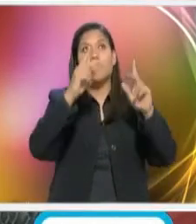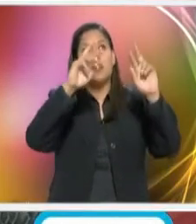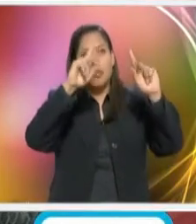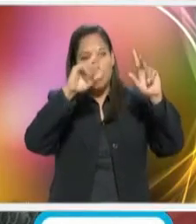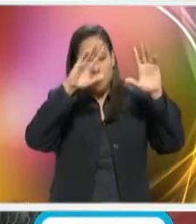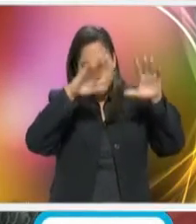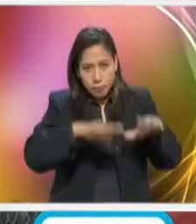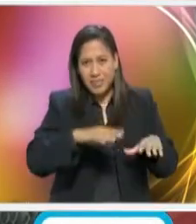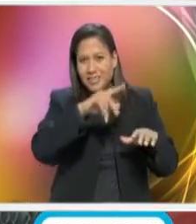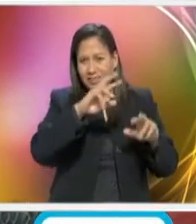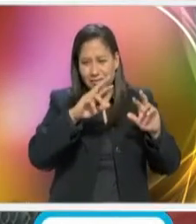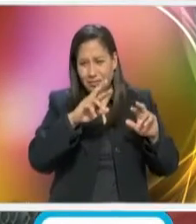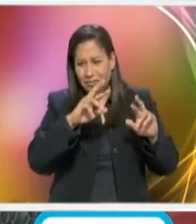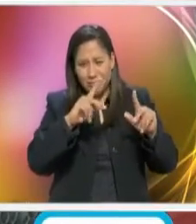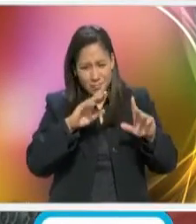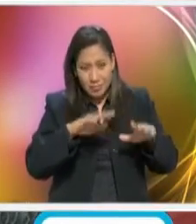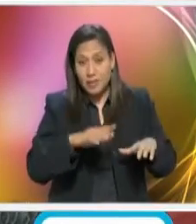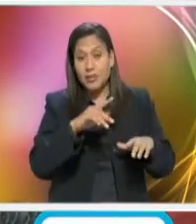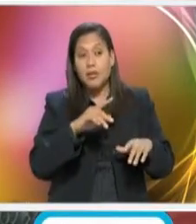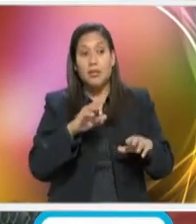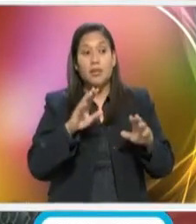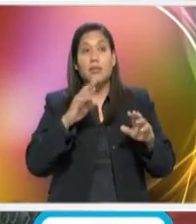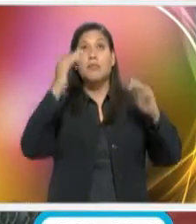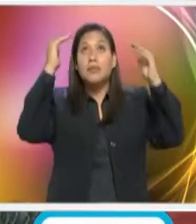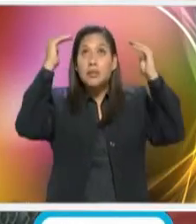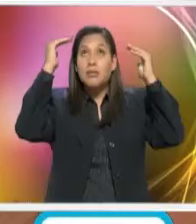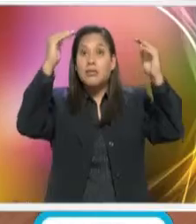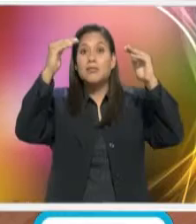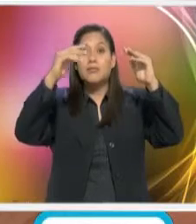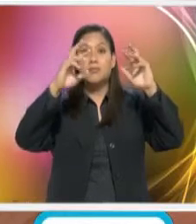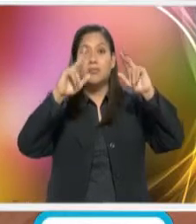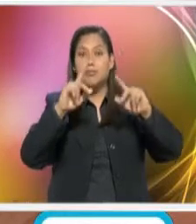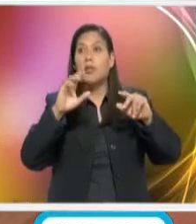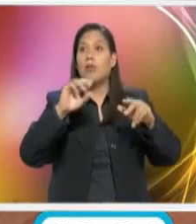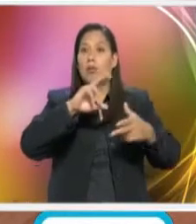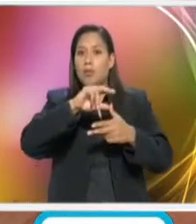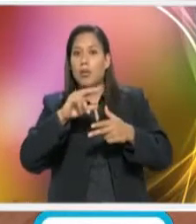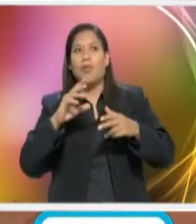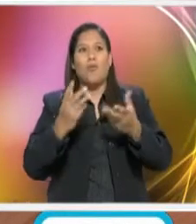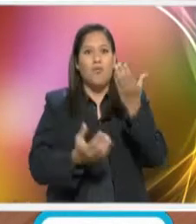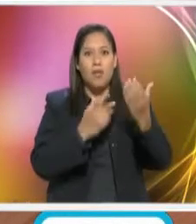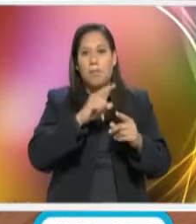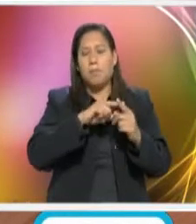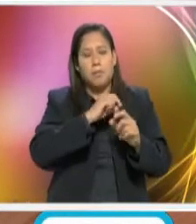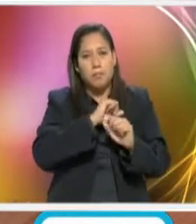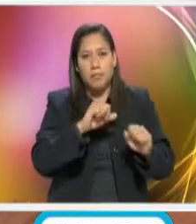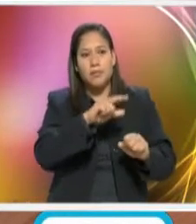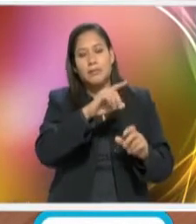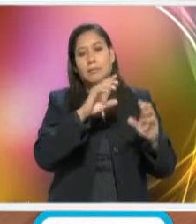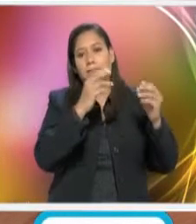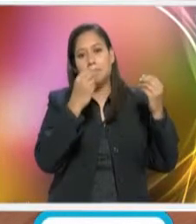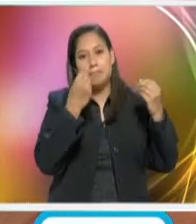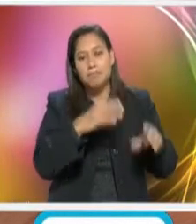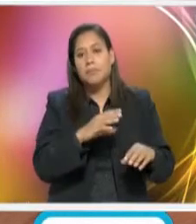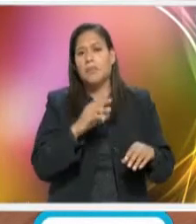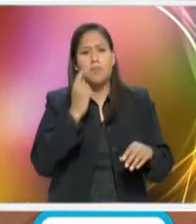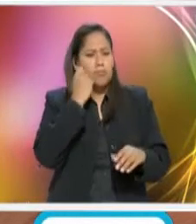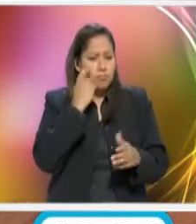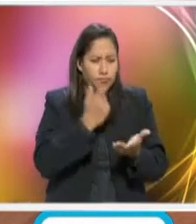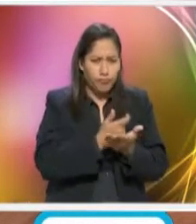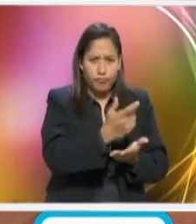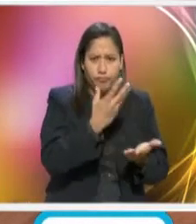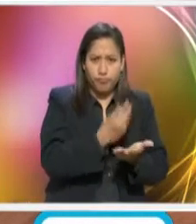sufrido accidentes, siniestros, que se les ha caído la techumbre. Desastres naturales, ¿no? Desastres naturales, son vulnerables, pero estamos